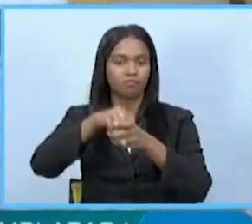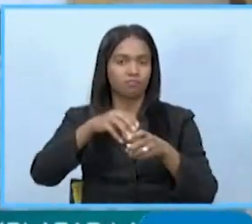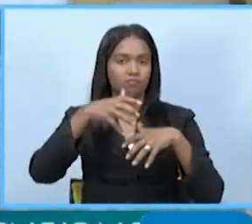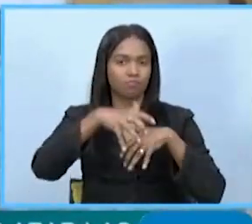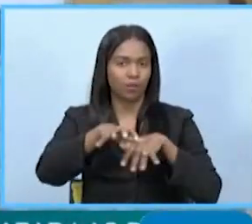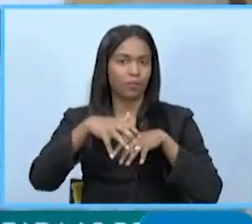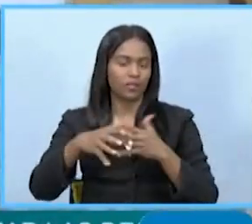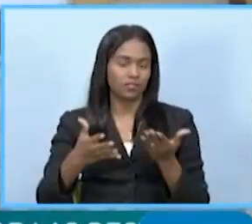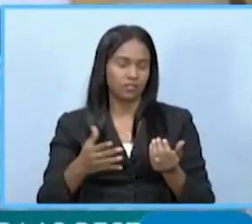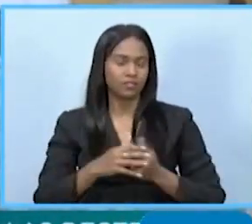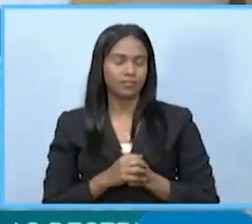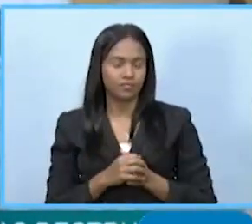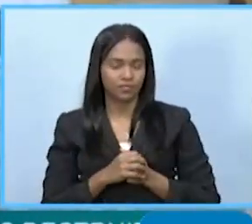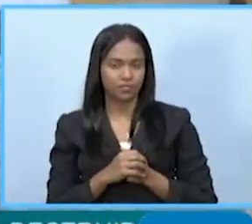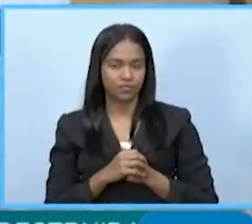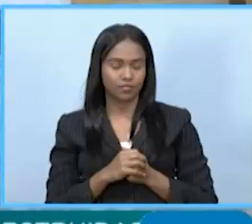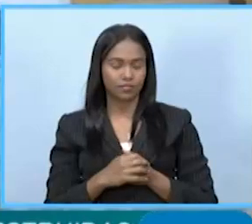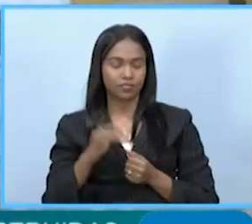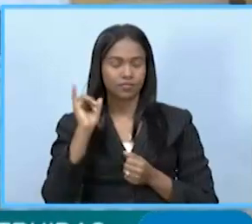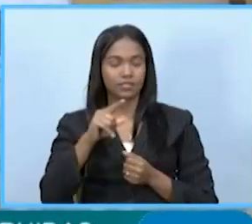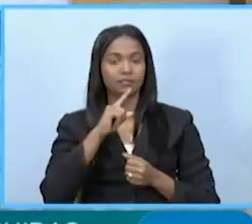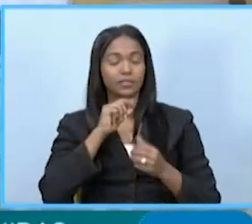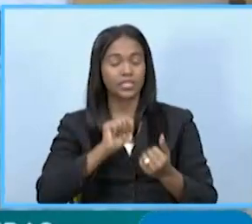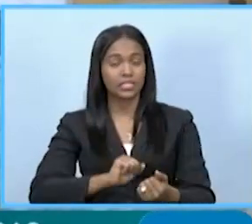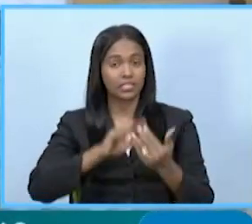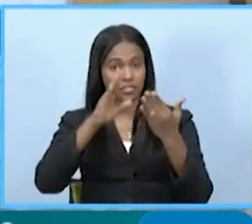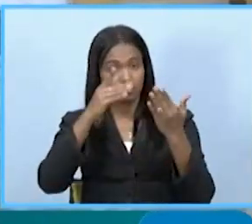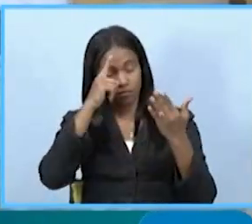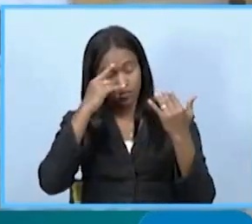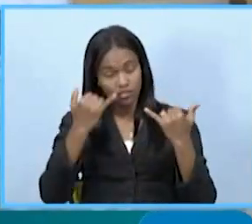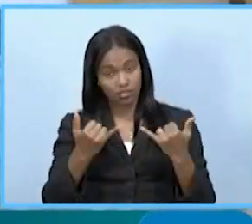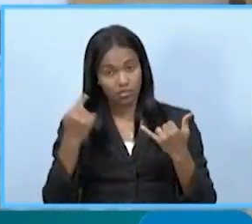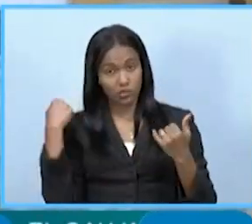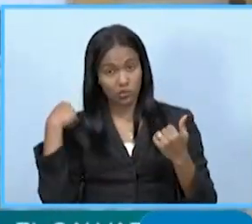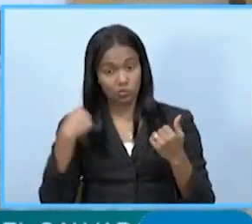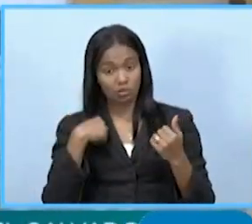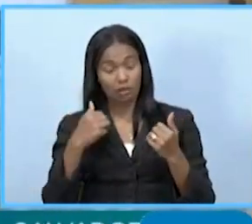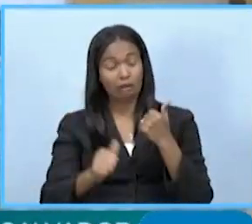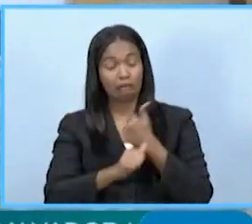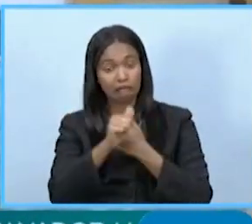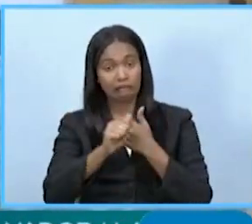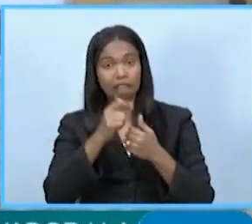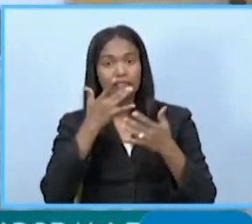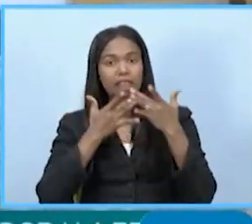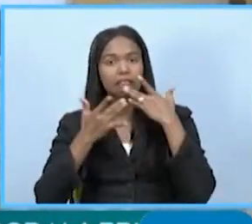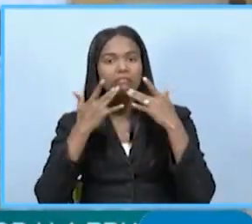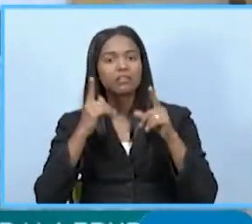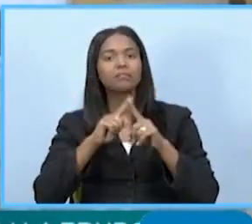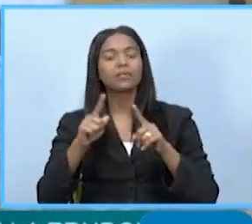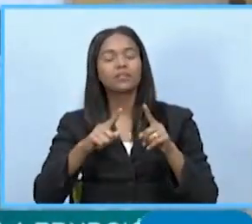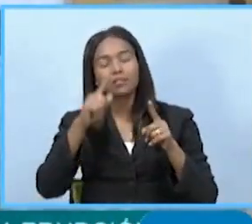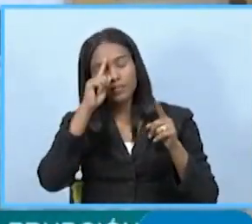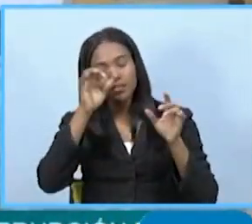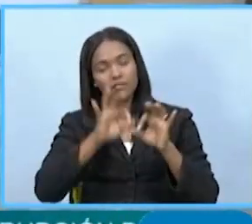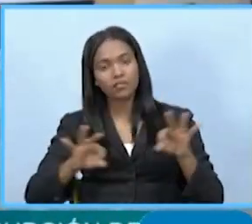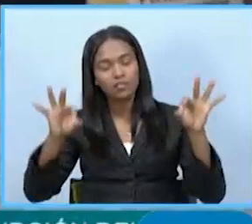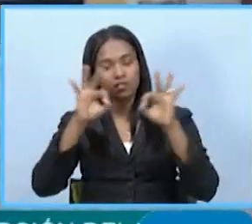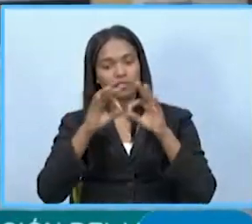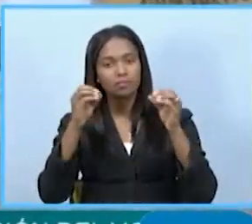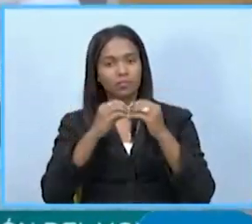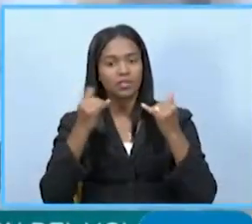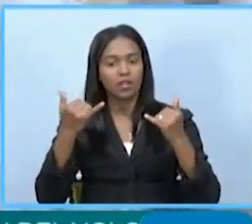marcha. Es un reto, un desafío, pero sobre todo